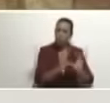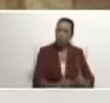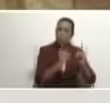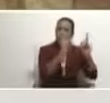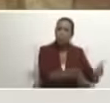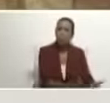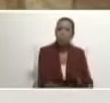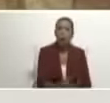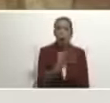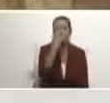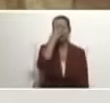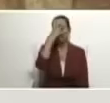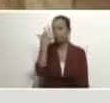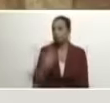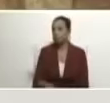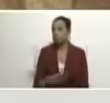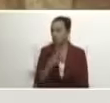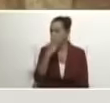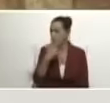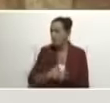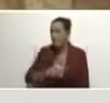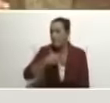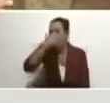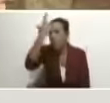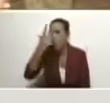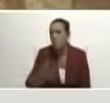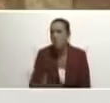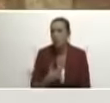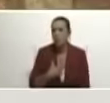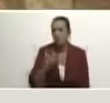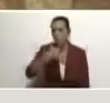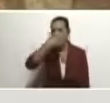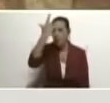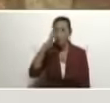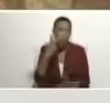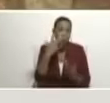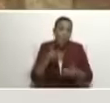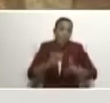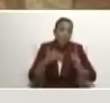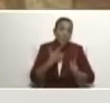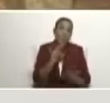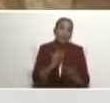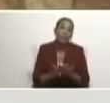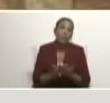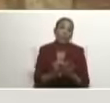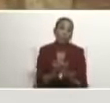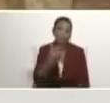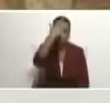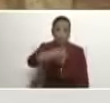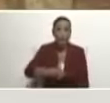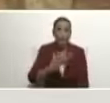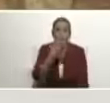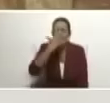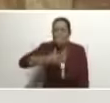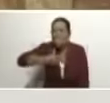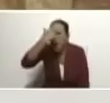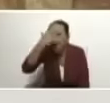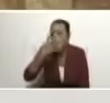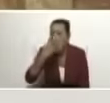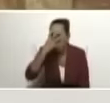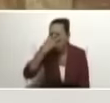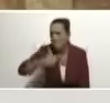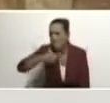A mí me da pena ajena, si me lo permiten comentar en esta mesa, a mí me da vergüenza